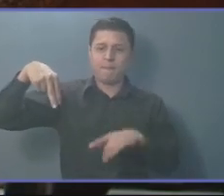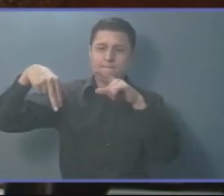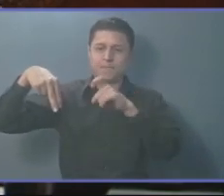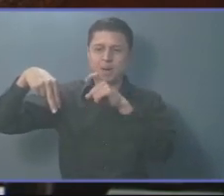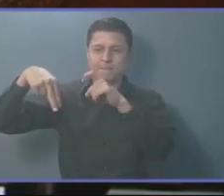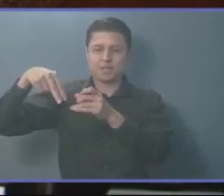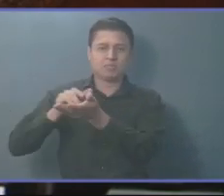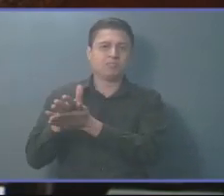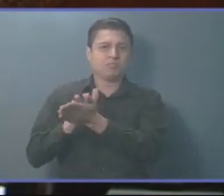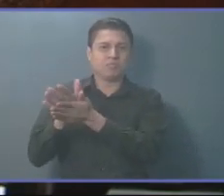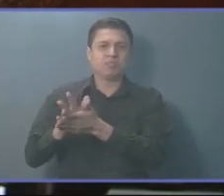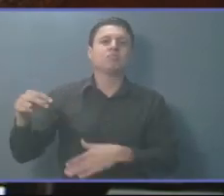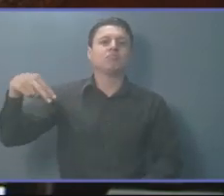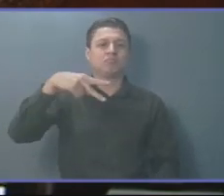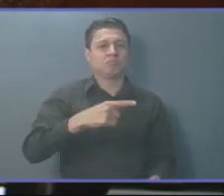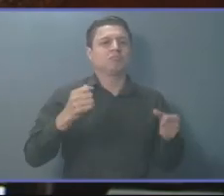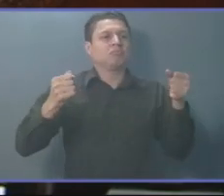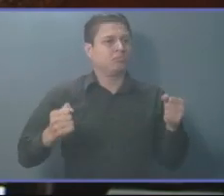mismo.